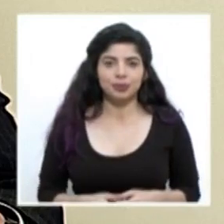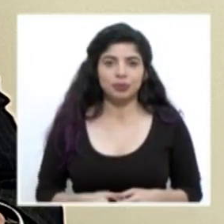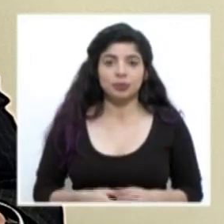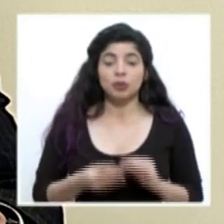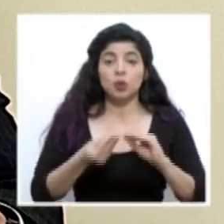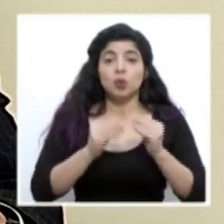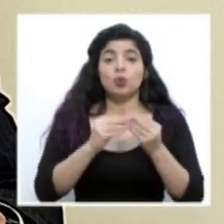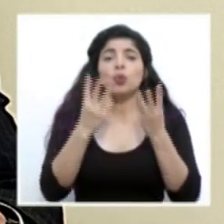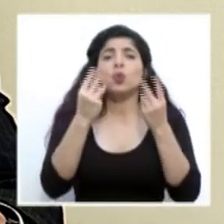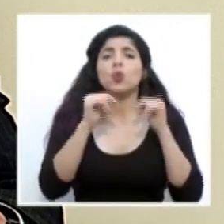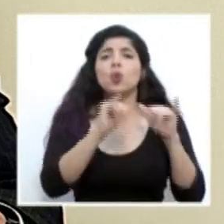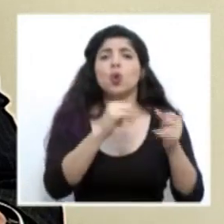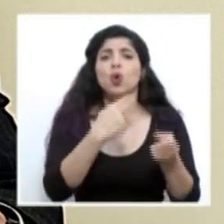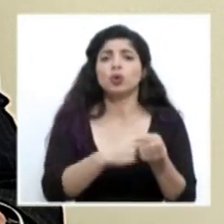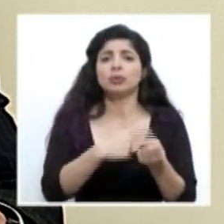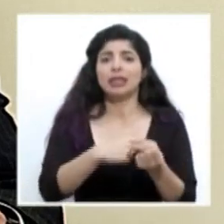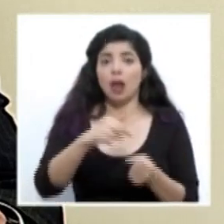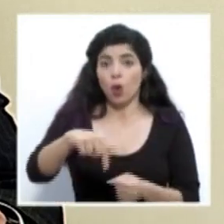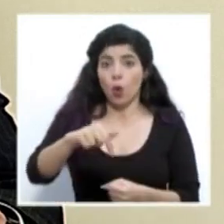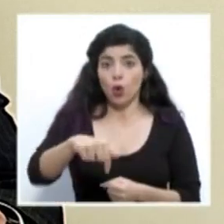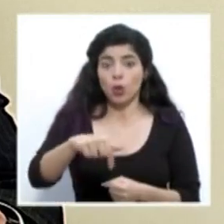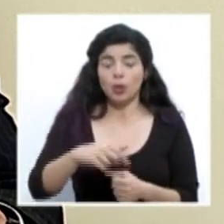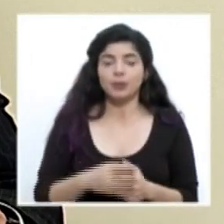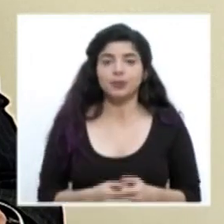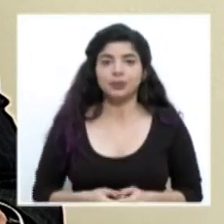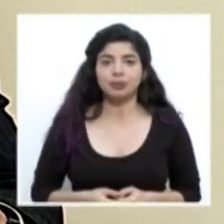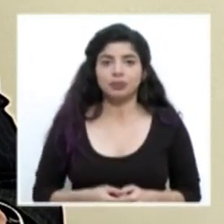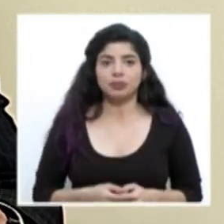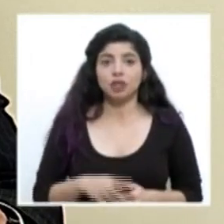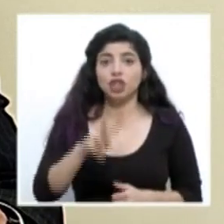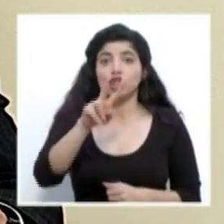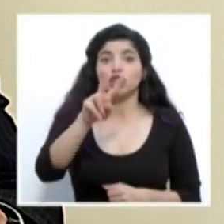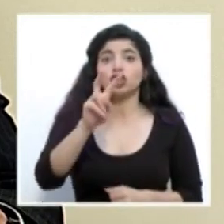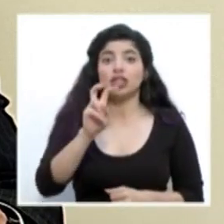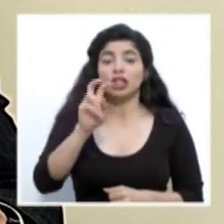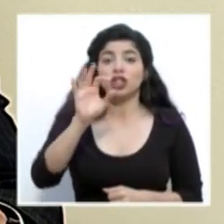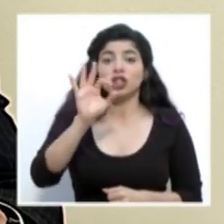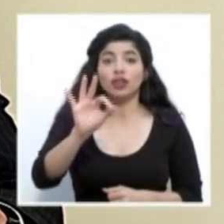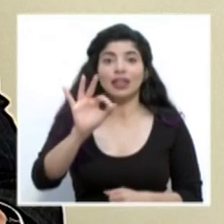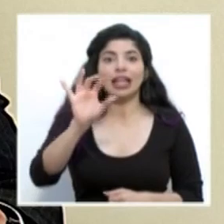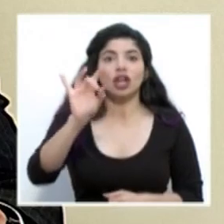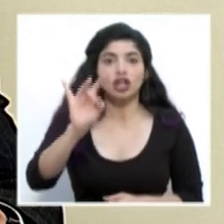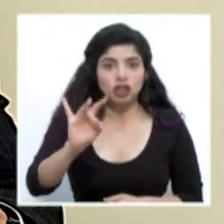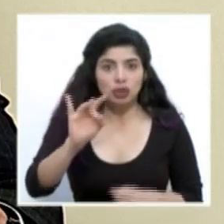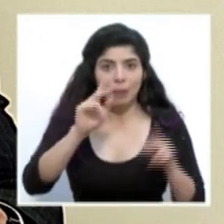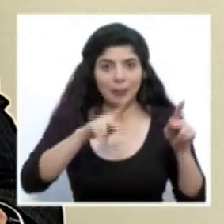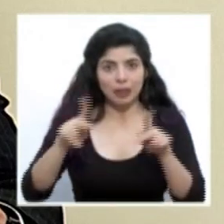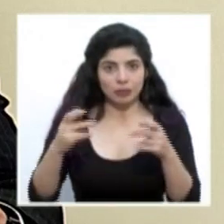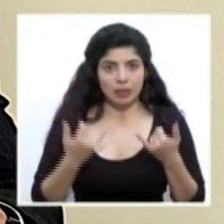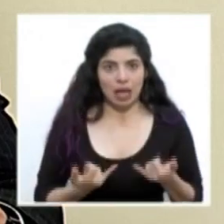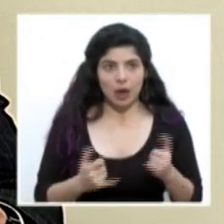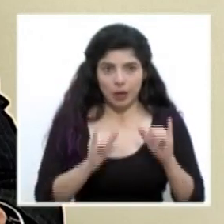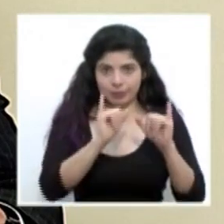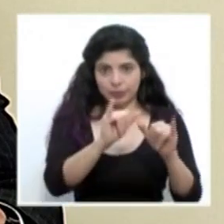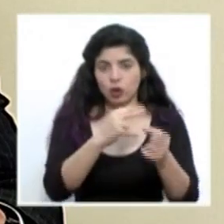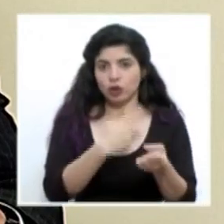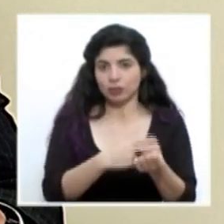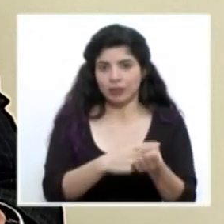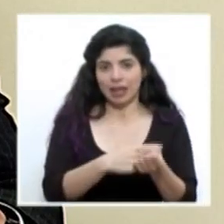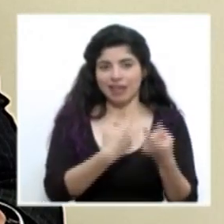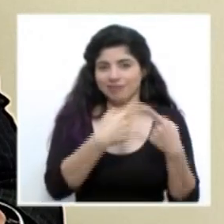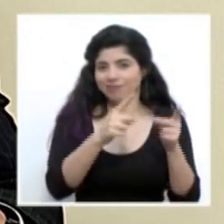La cifra de hospitalizados para hoy asciende a 298 personas que están en los